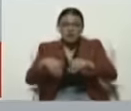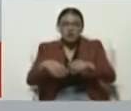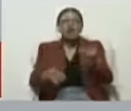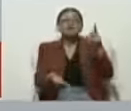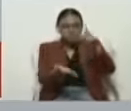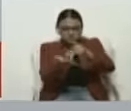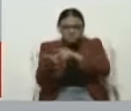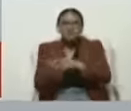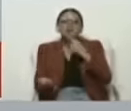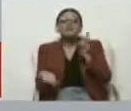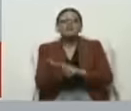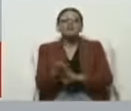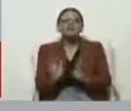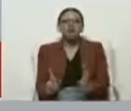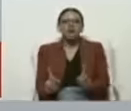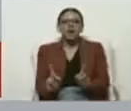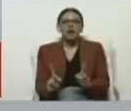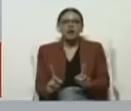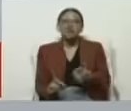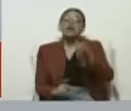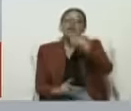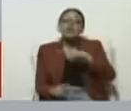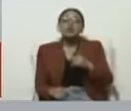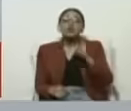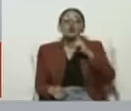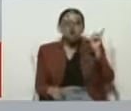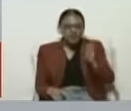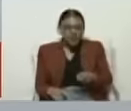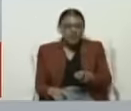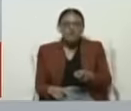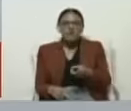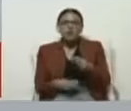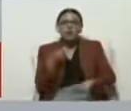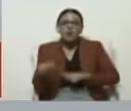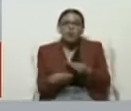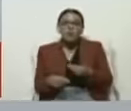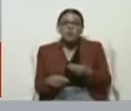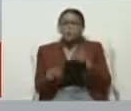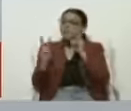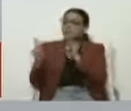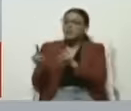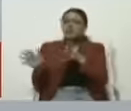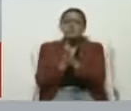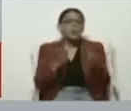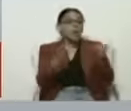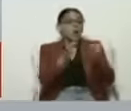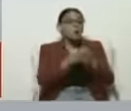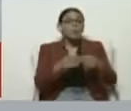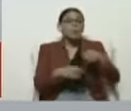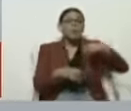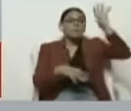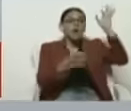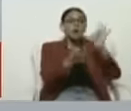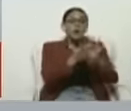Y establezcan que hay un sector mayoritario de este país